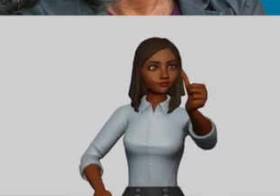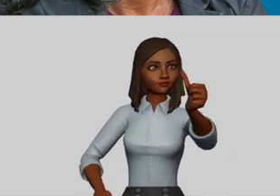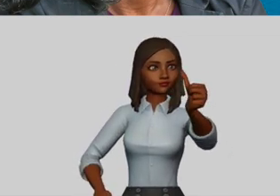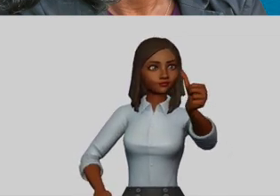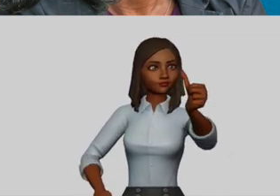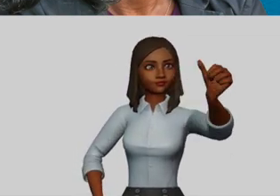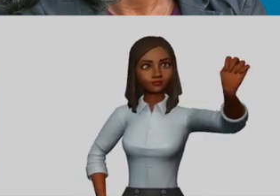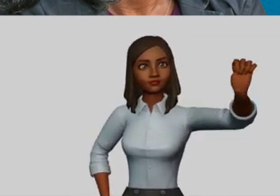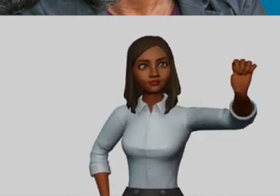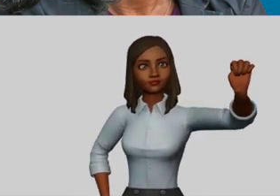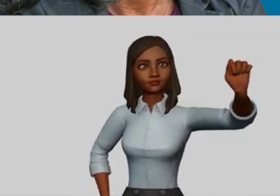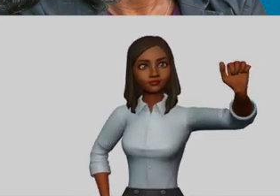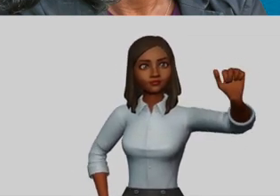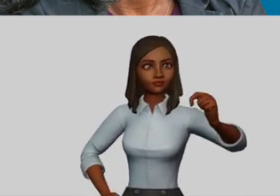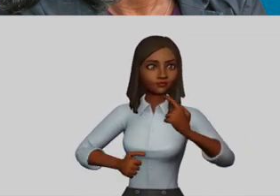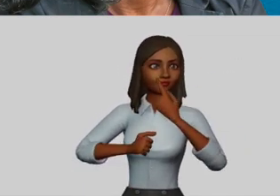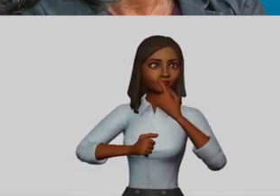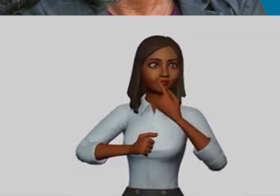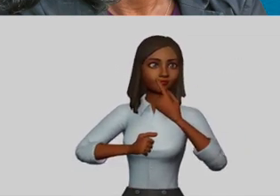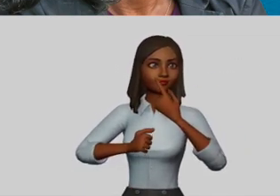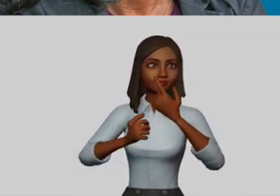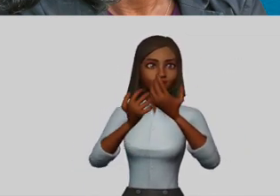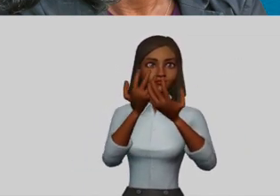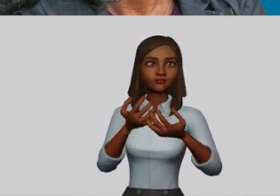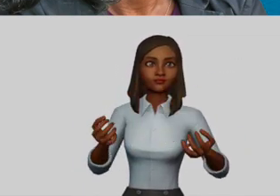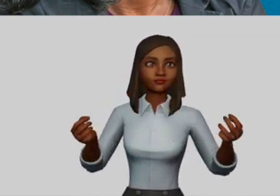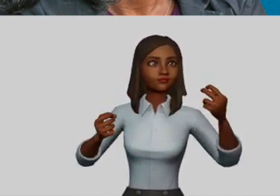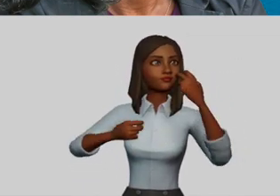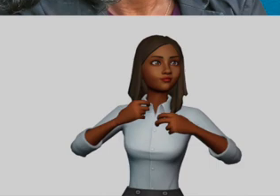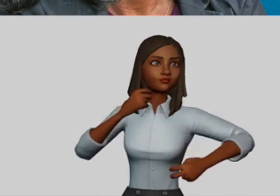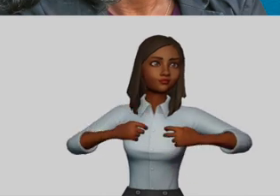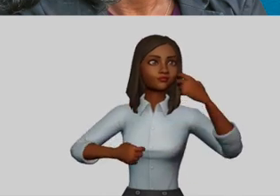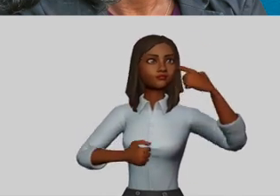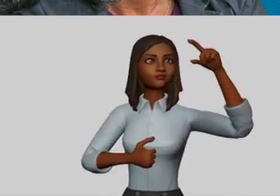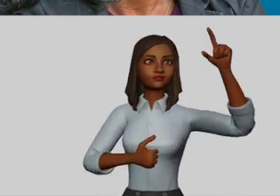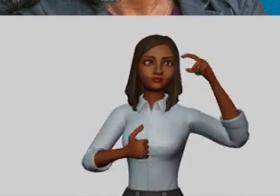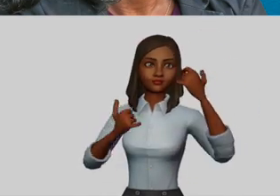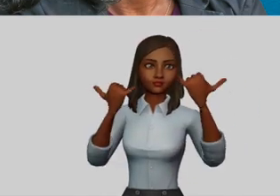podcast para que lo escuche. Hola, mamá. Hola.